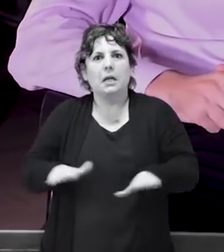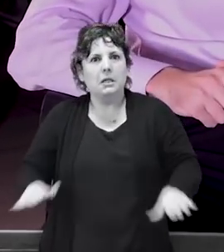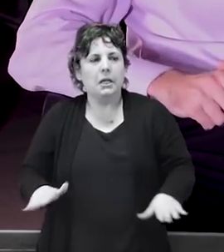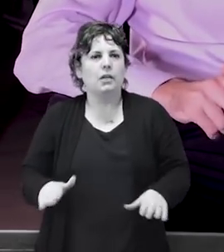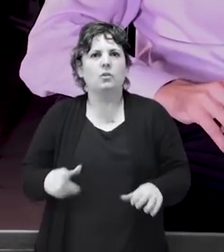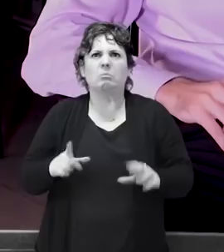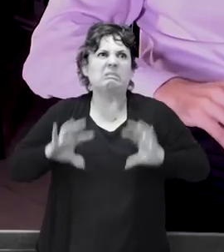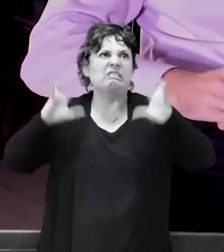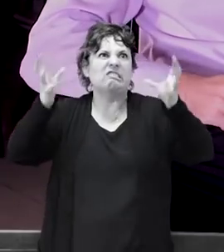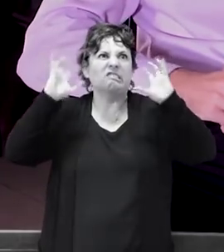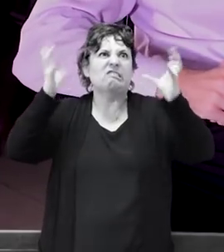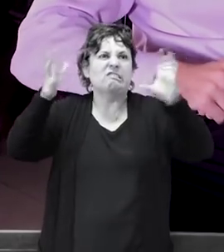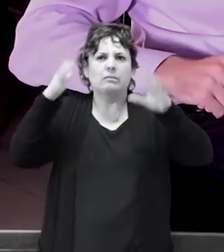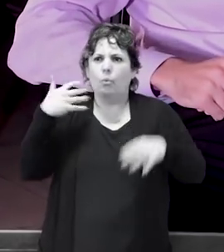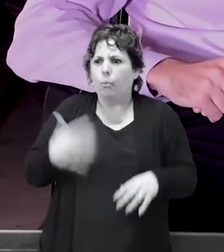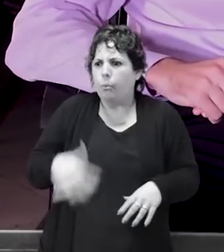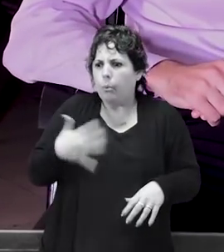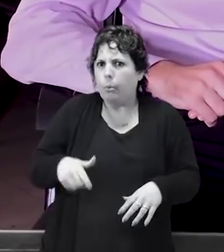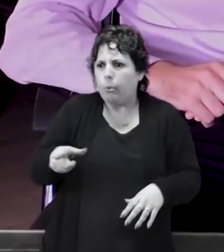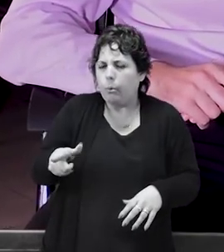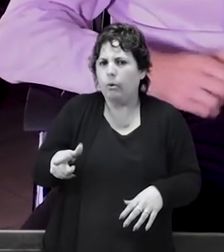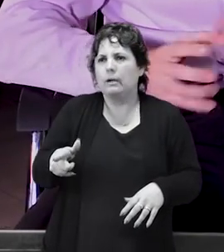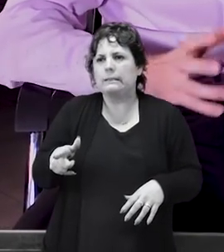nivel de agresividad pueden estar